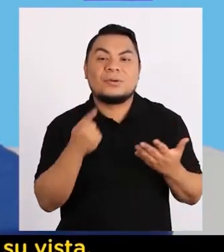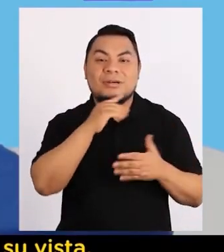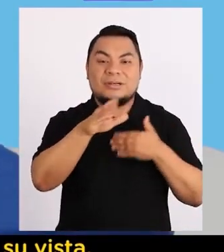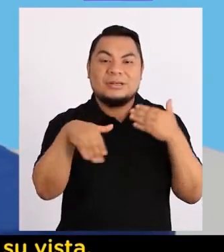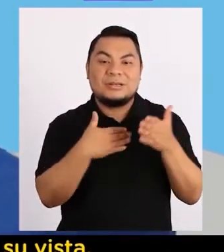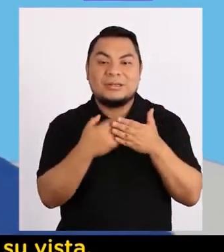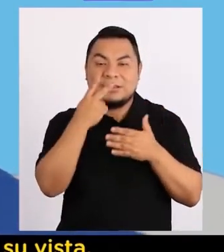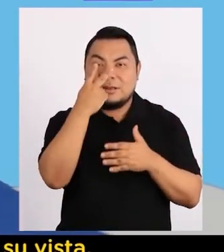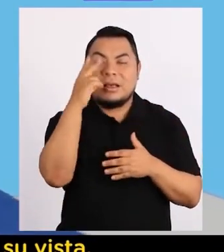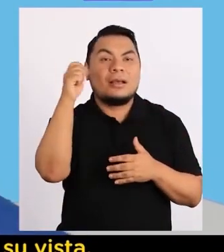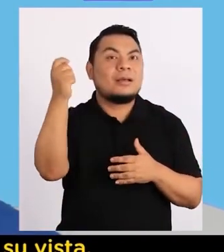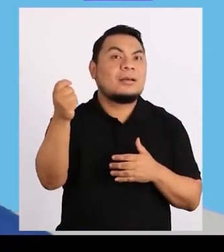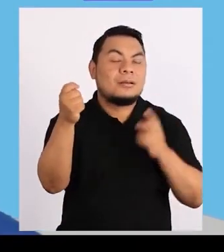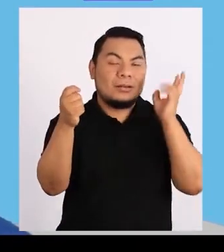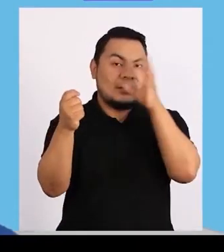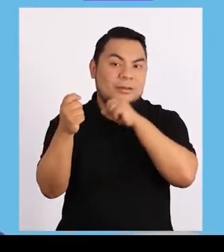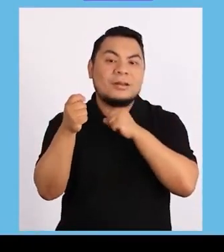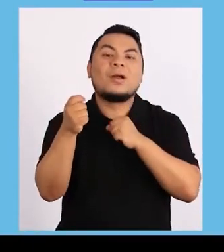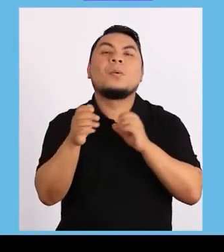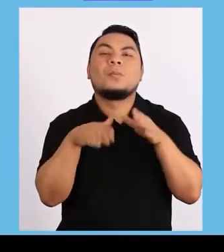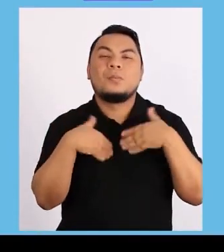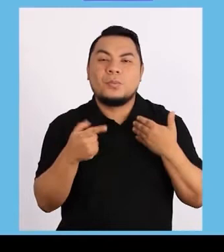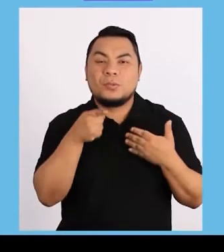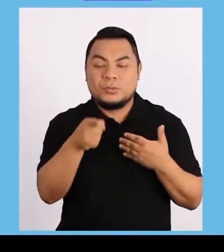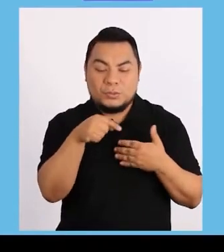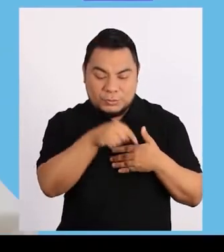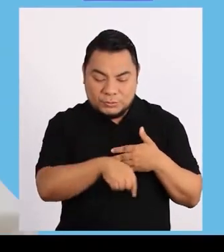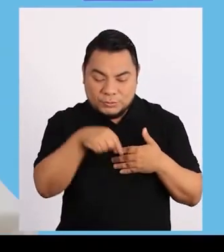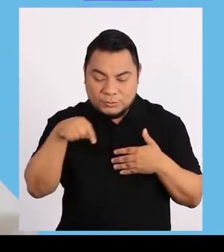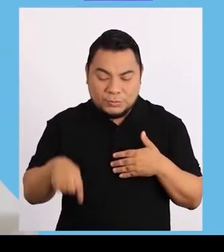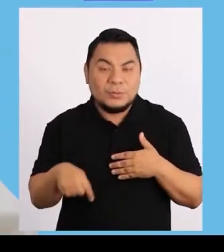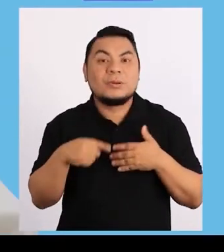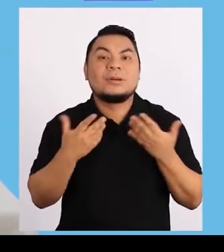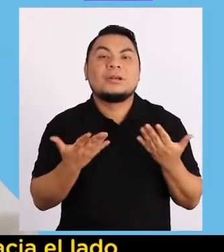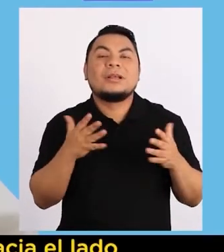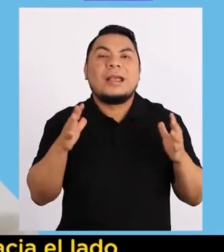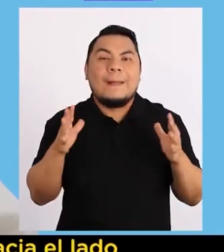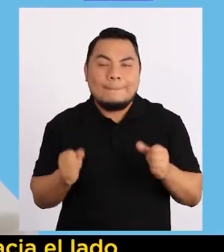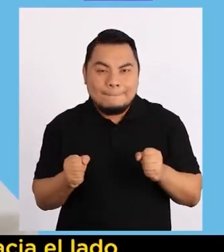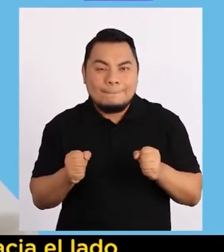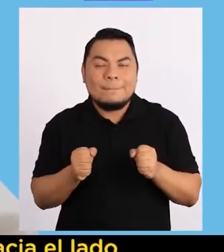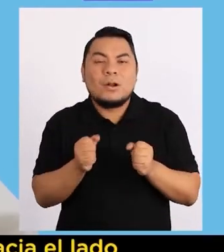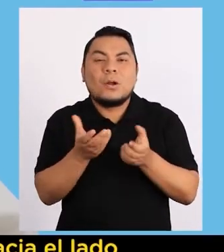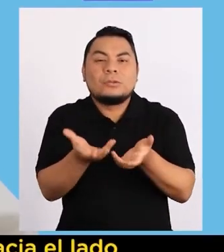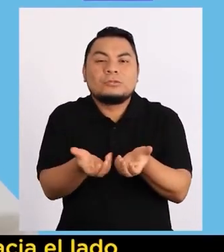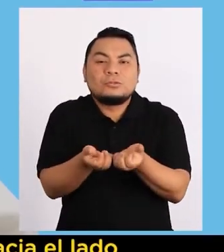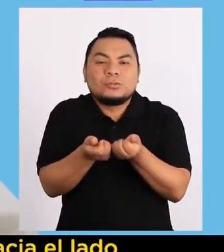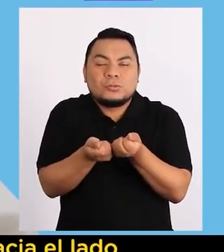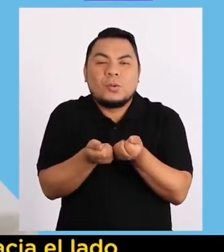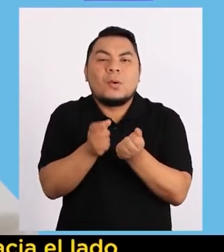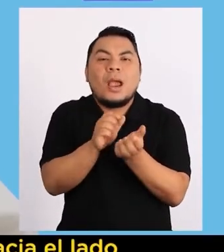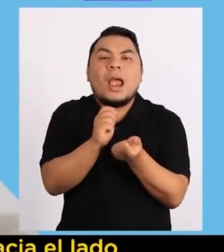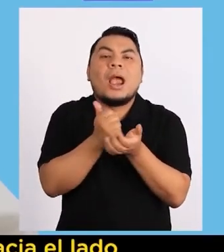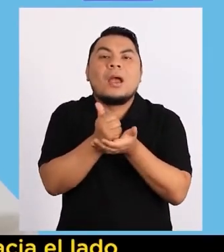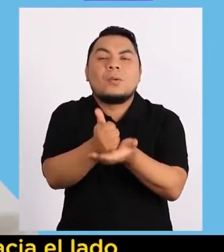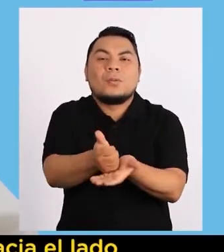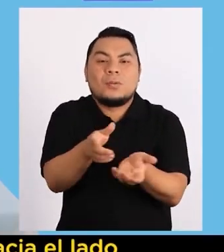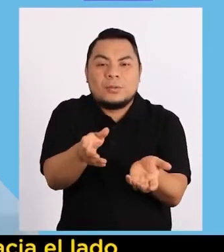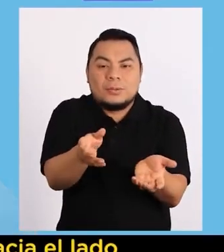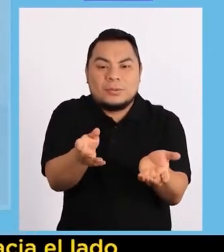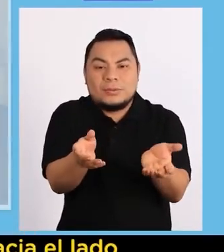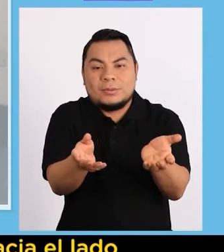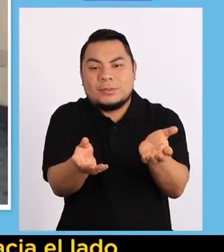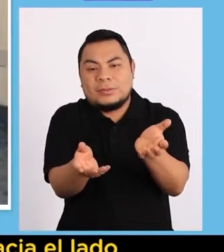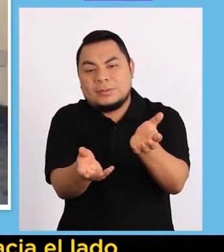encuentra fuera de su vista, pueden sujetar sus rodillas, doblarlas suavemente y ayudarle